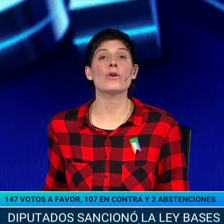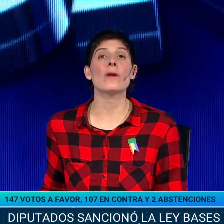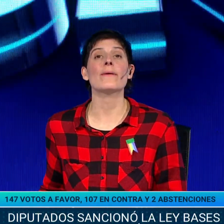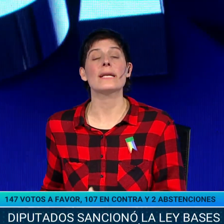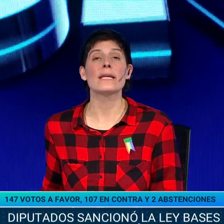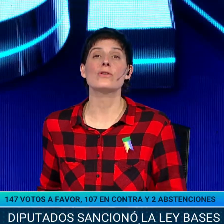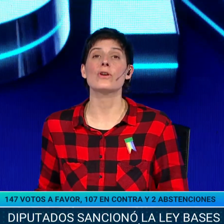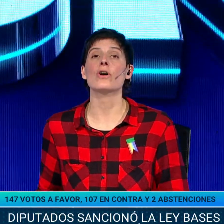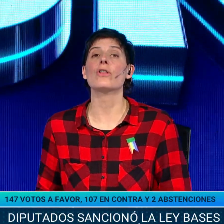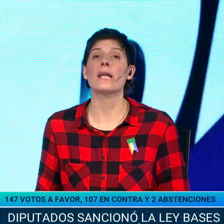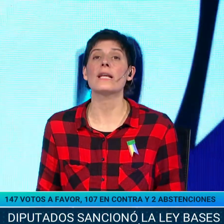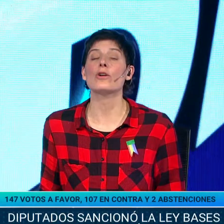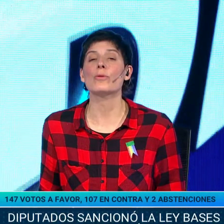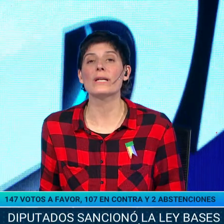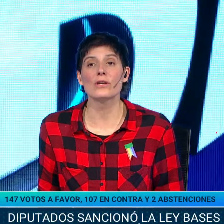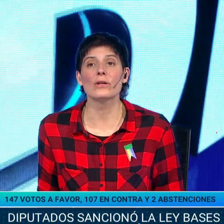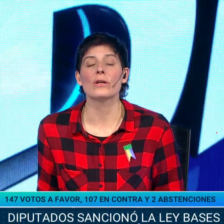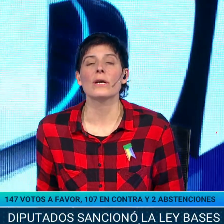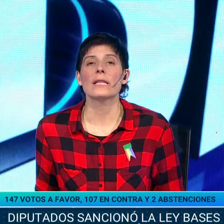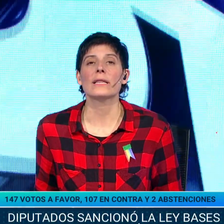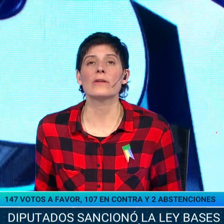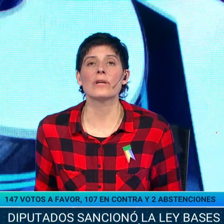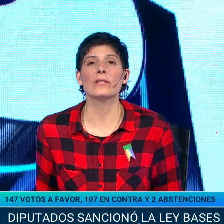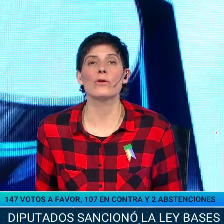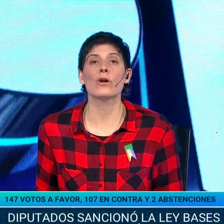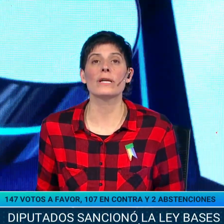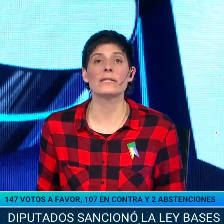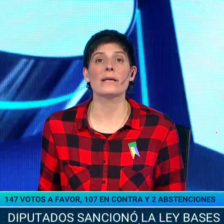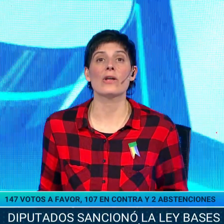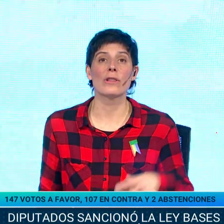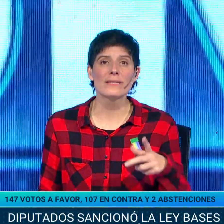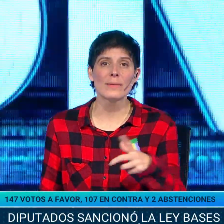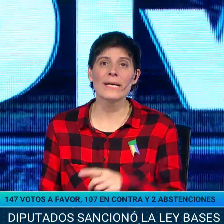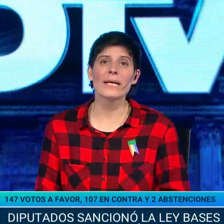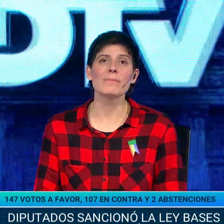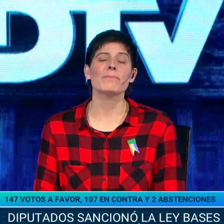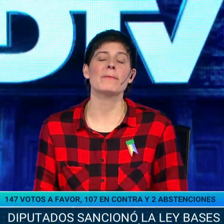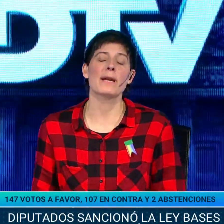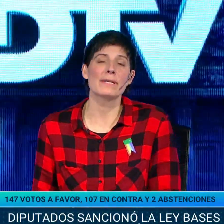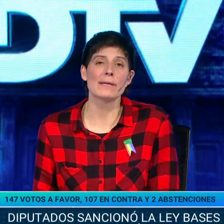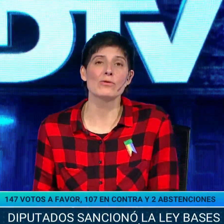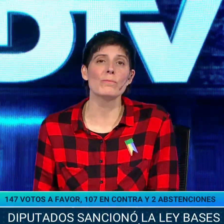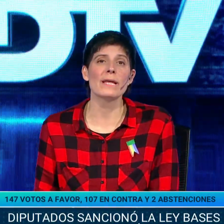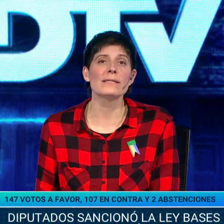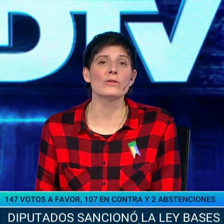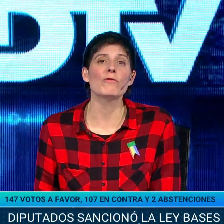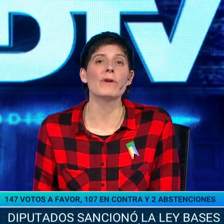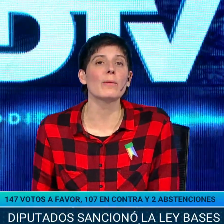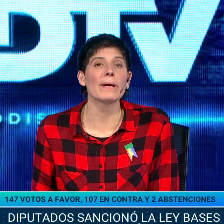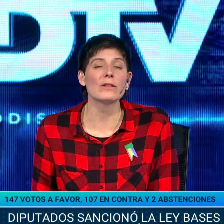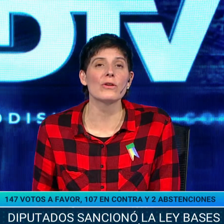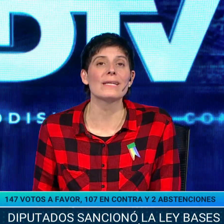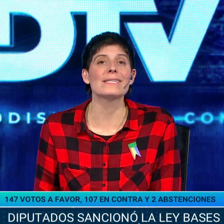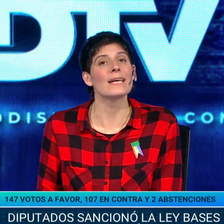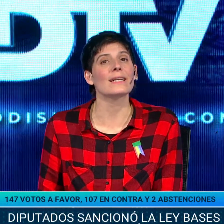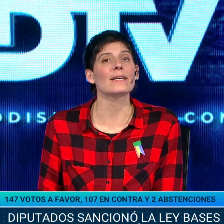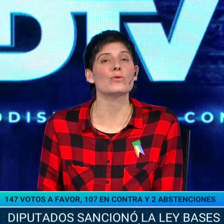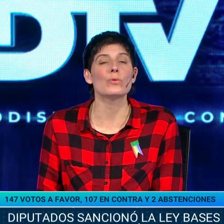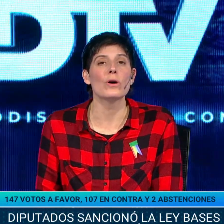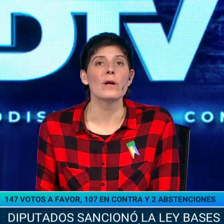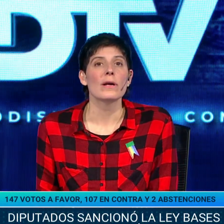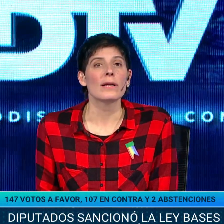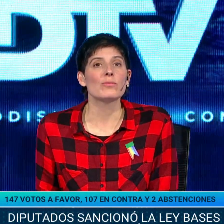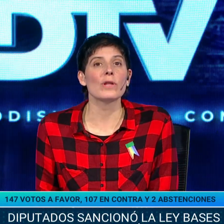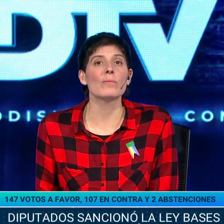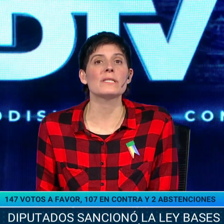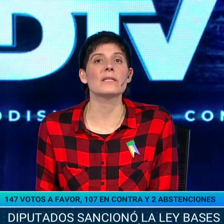discusión en torno a la validez o no de la incorporación de los artículos rechazados. De esta manera repasamos un pedacito, un fragmento del cierre que